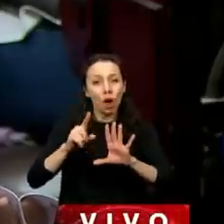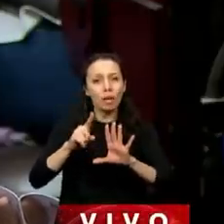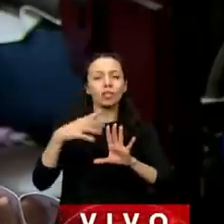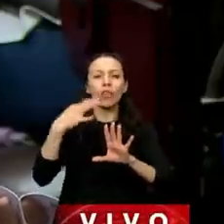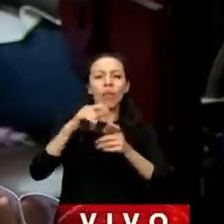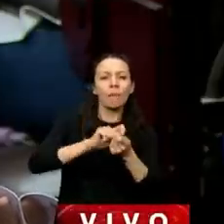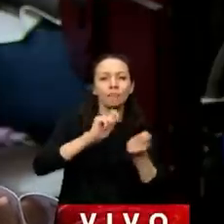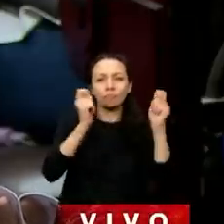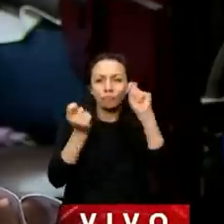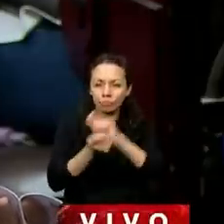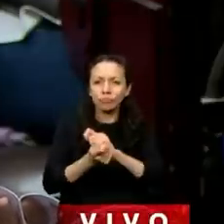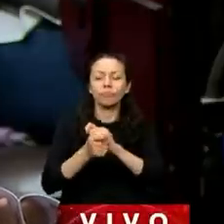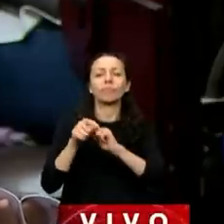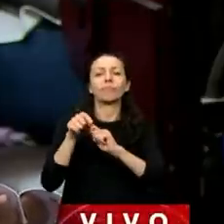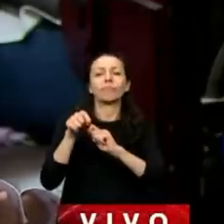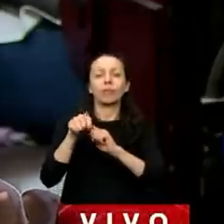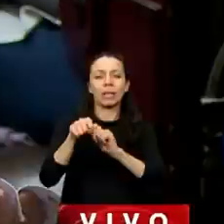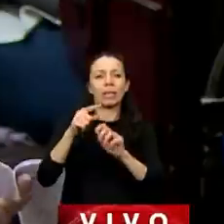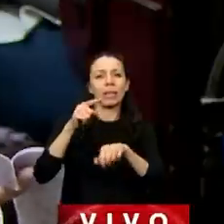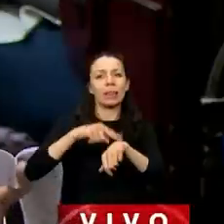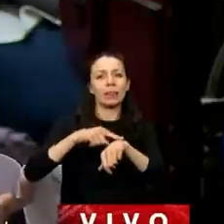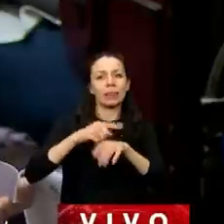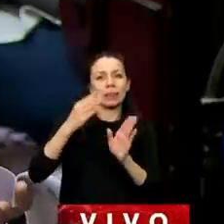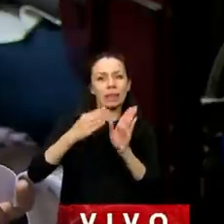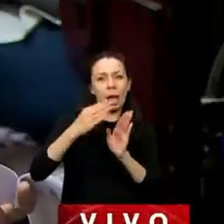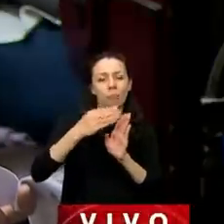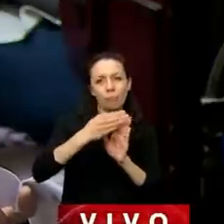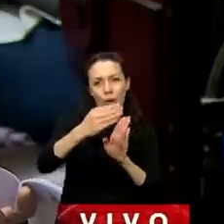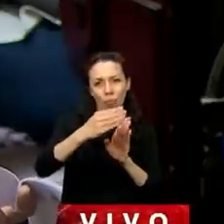dicho propósito en ese lapso.